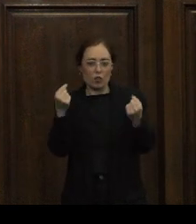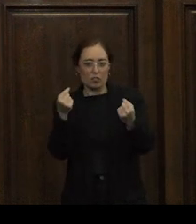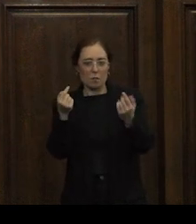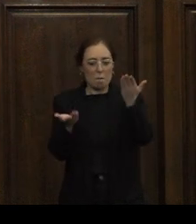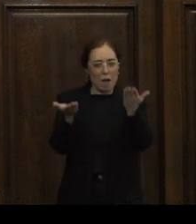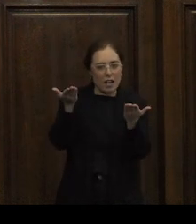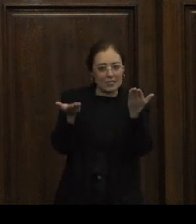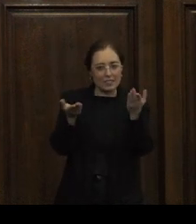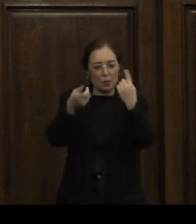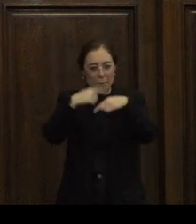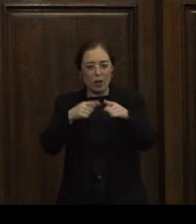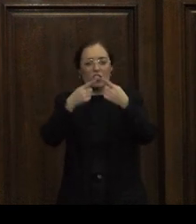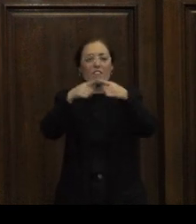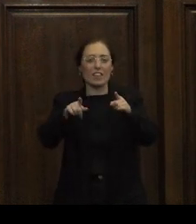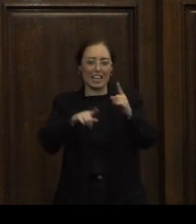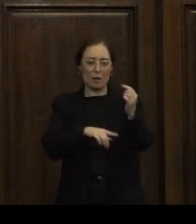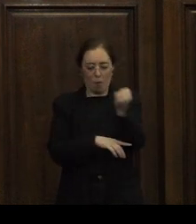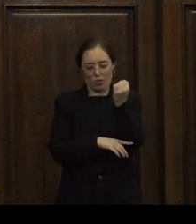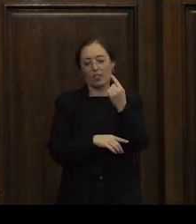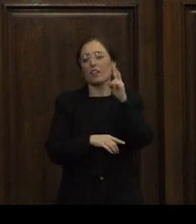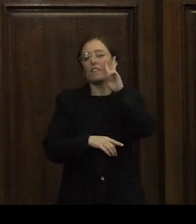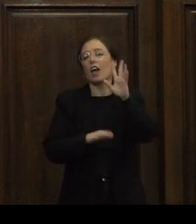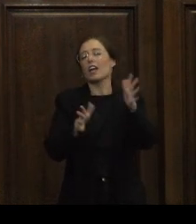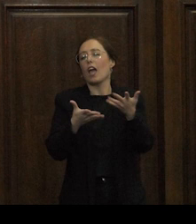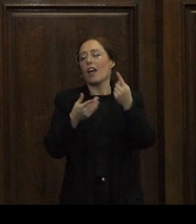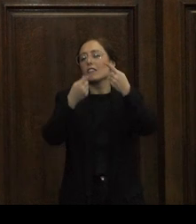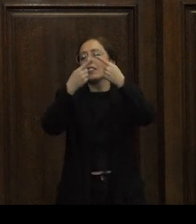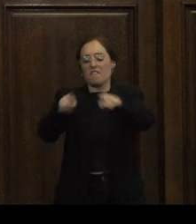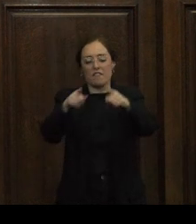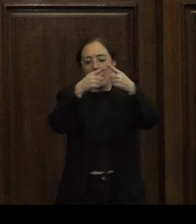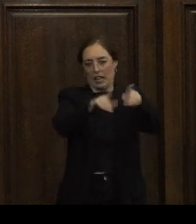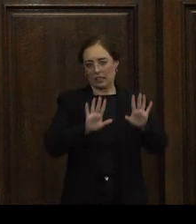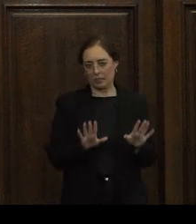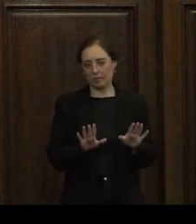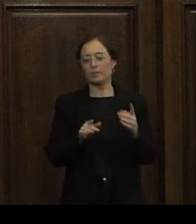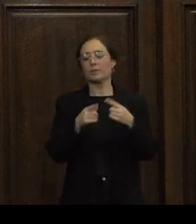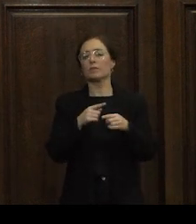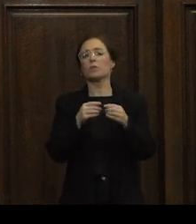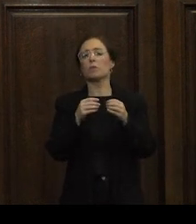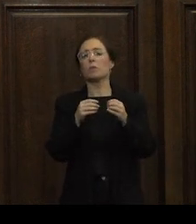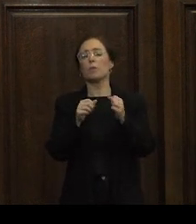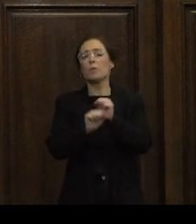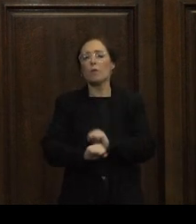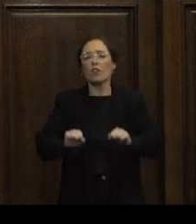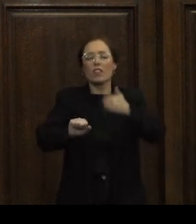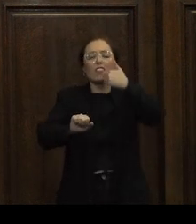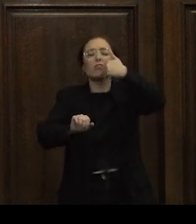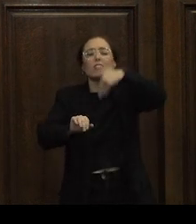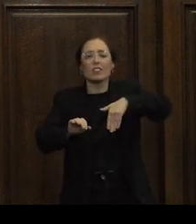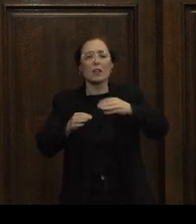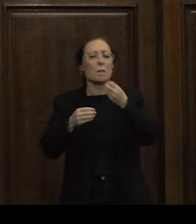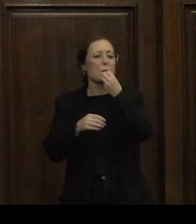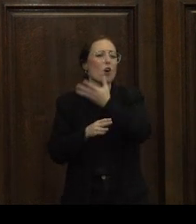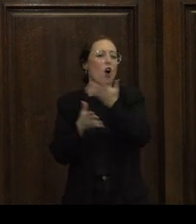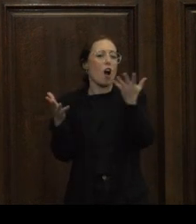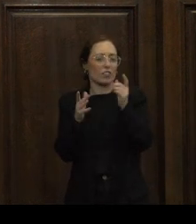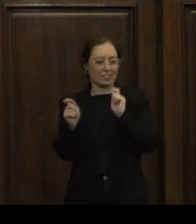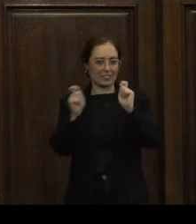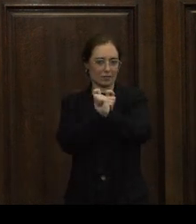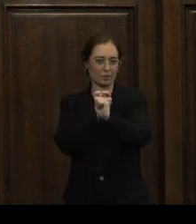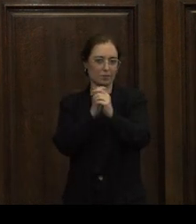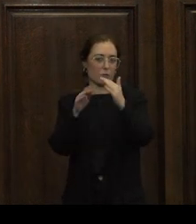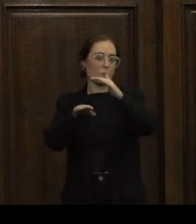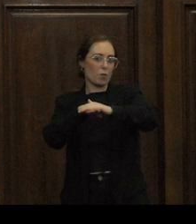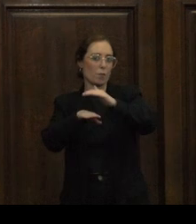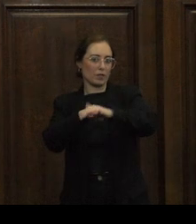semejanzas y continuidades, lo que nos interesa entender es sus diferencias. Y sobre todo, hasta qué punto nos permiten comprender mejor este cambio de época